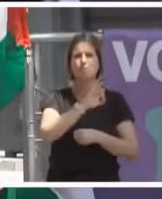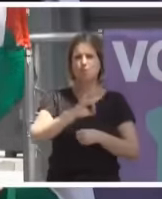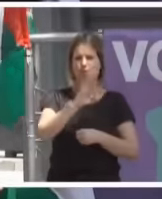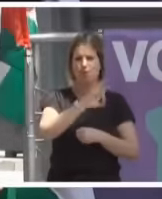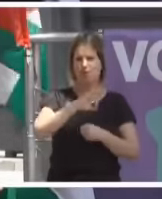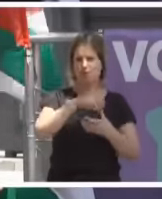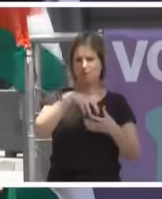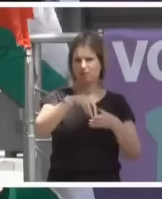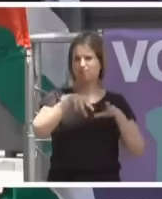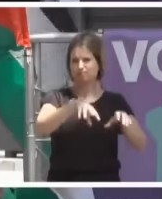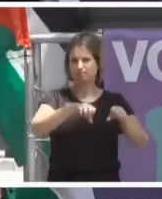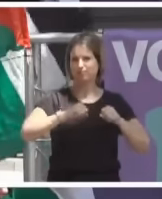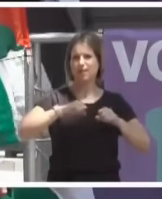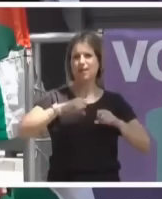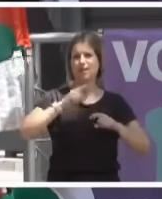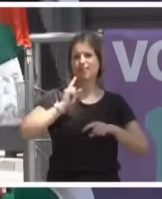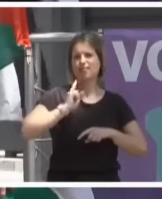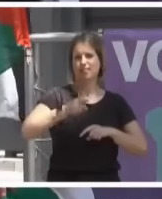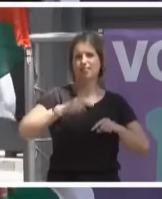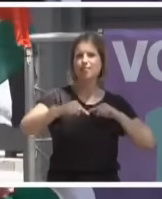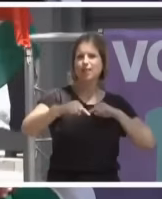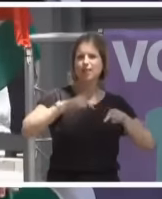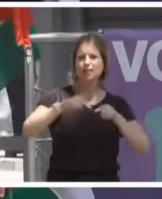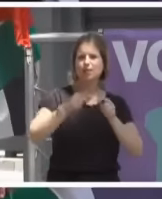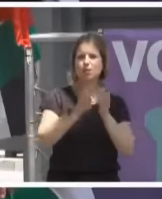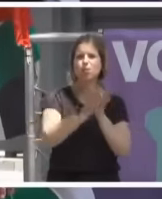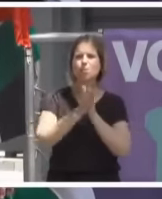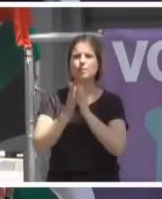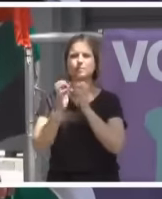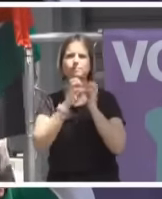de Podemos, y hablé con algunos compañeros, yo les preguntaba